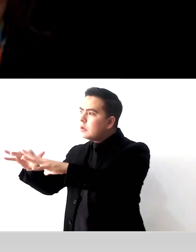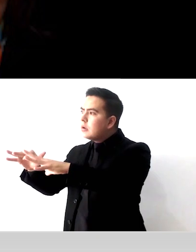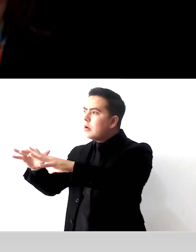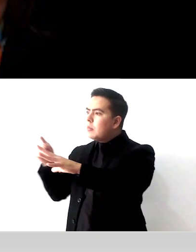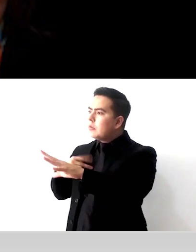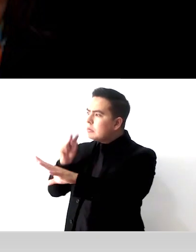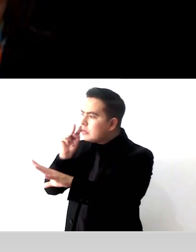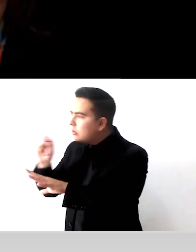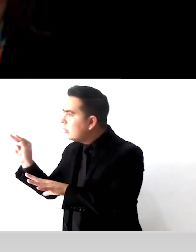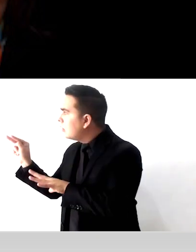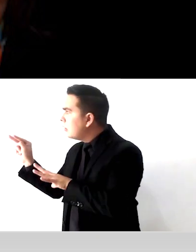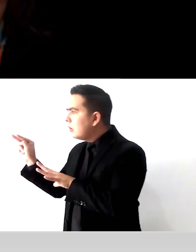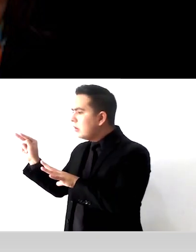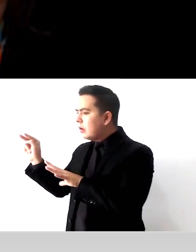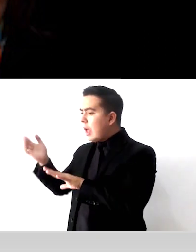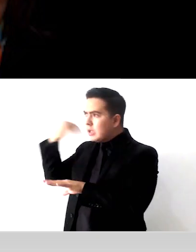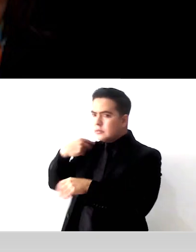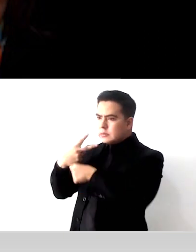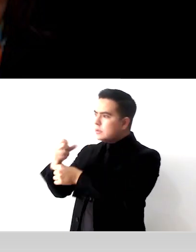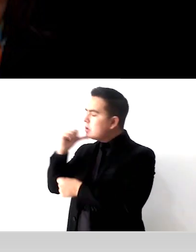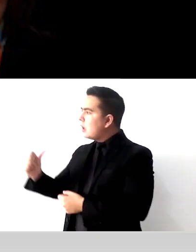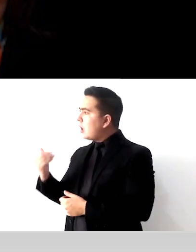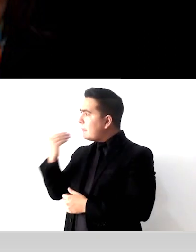saca una fotografía y documenta que están reunidos y